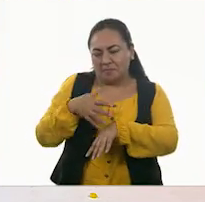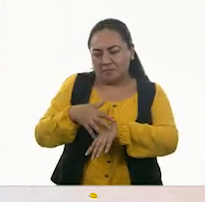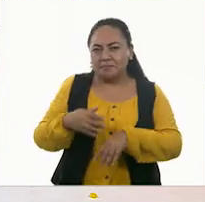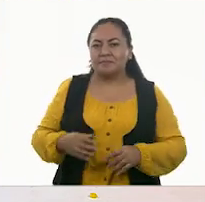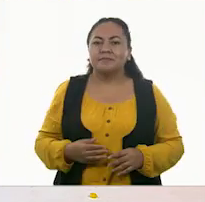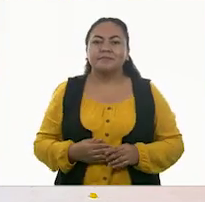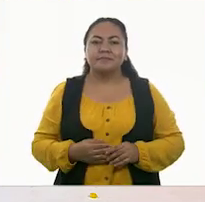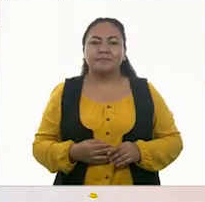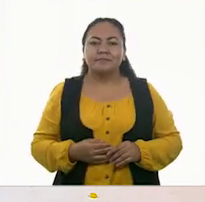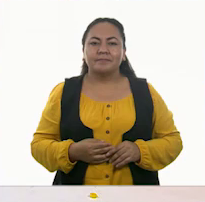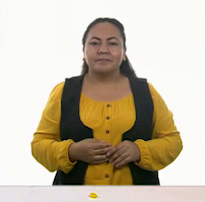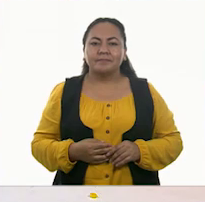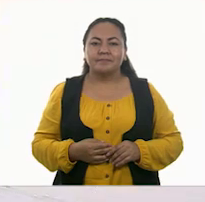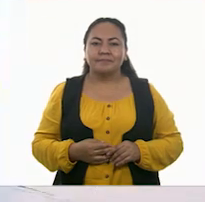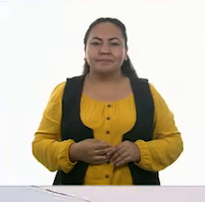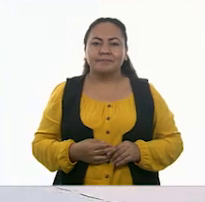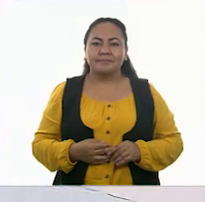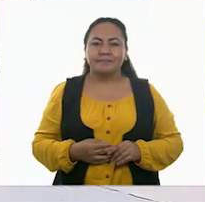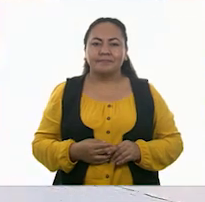avanza.